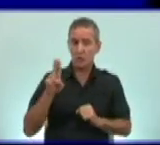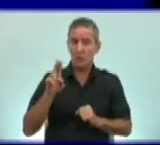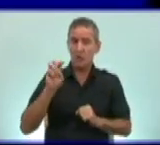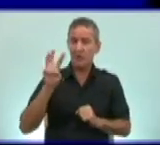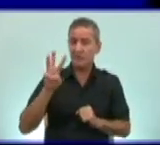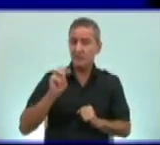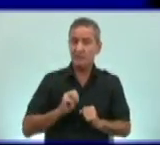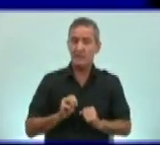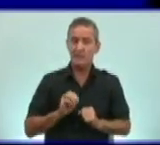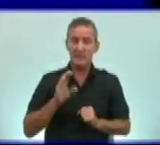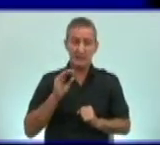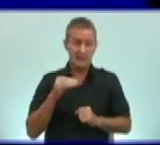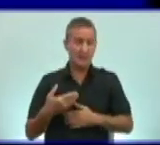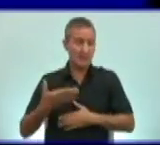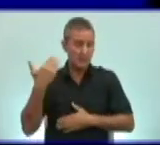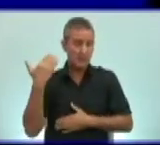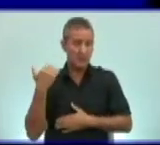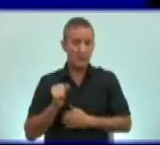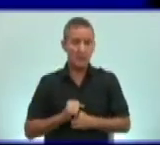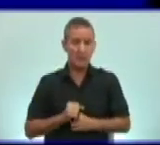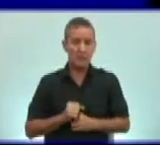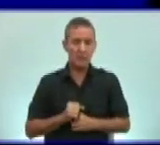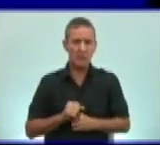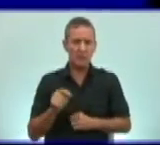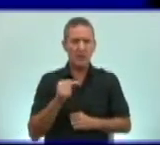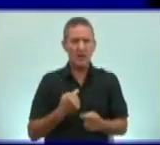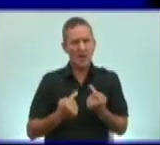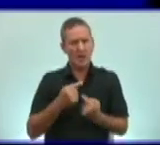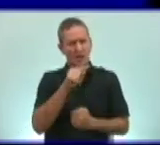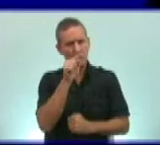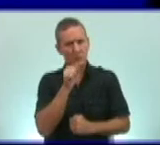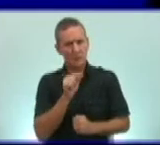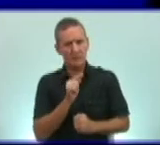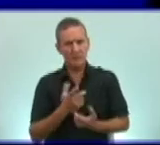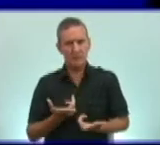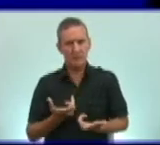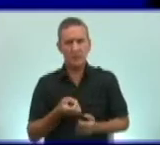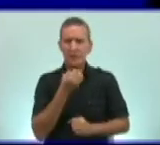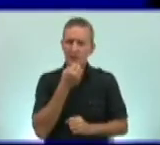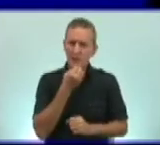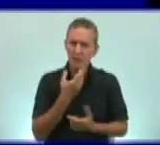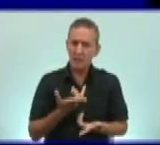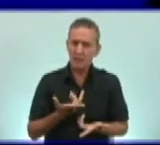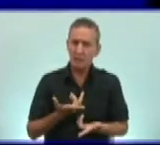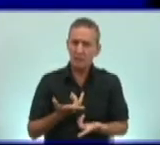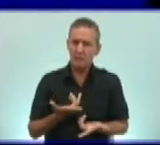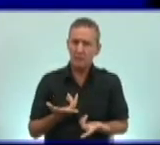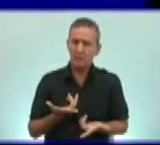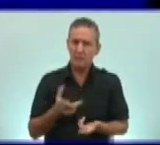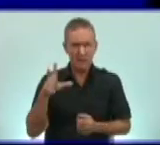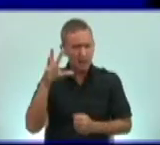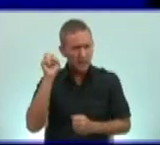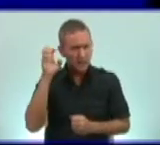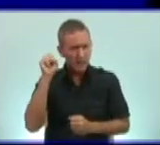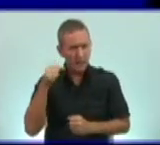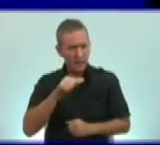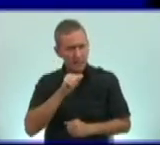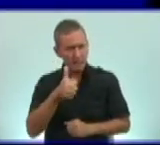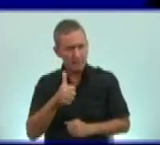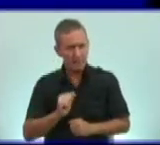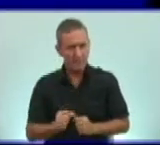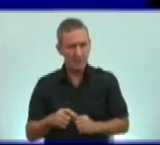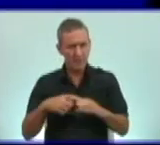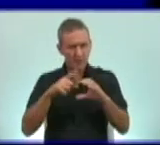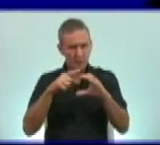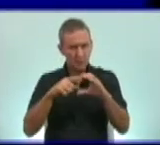decía anteriormente, hacernos algunas interrogantes para poder entender más fácil los